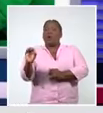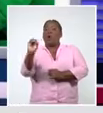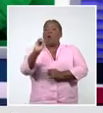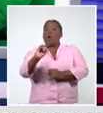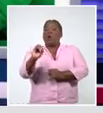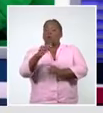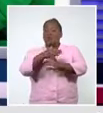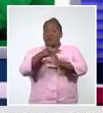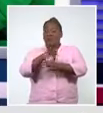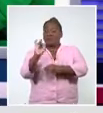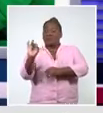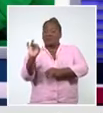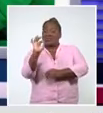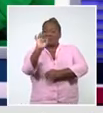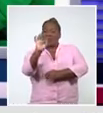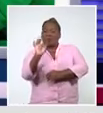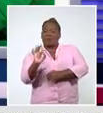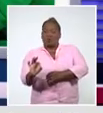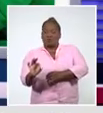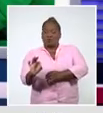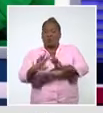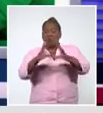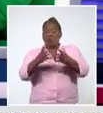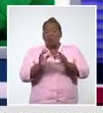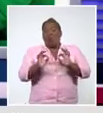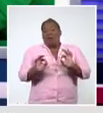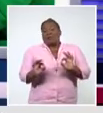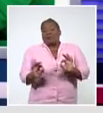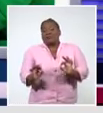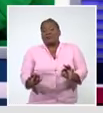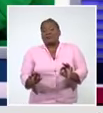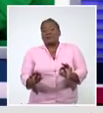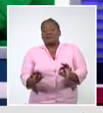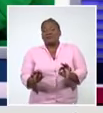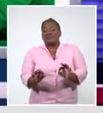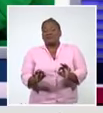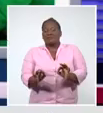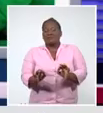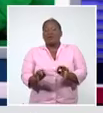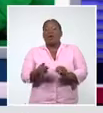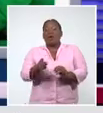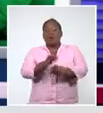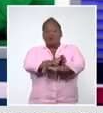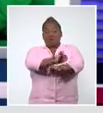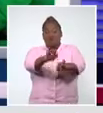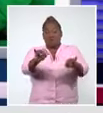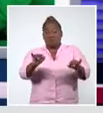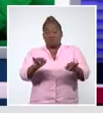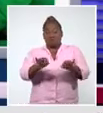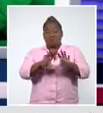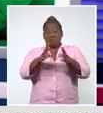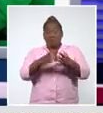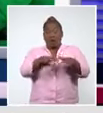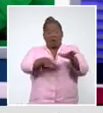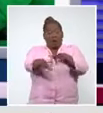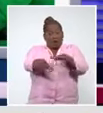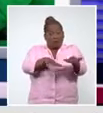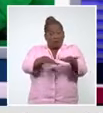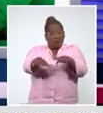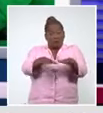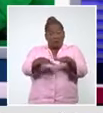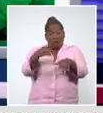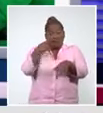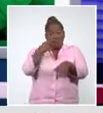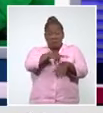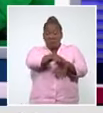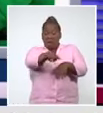7%. Así anda el mundo, así es el comportamiento. Son las acciones que también vemos que muchos